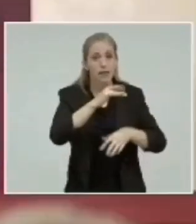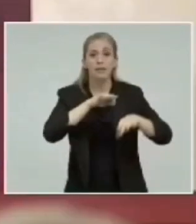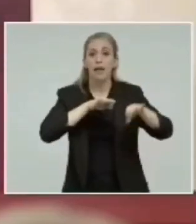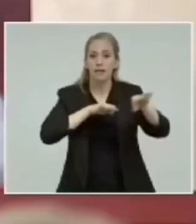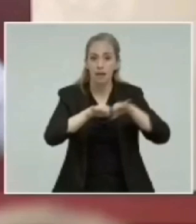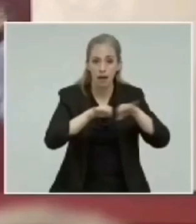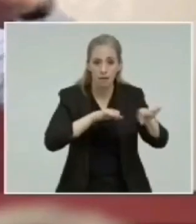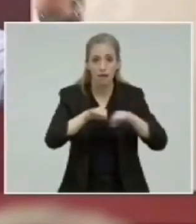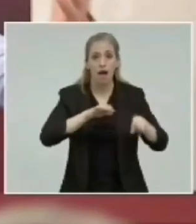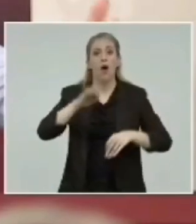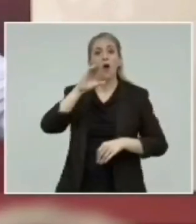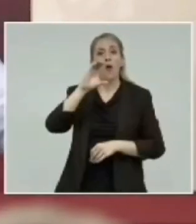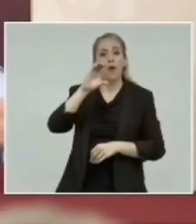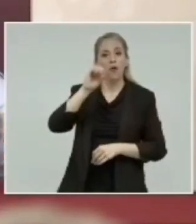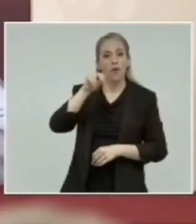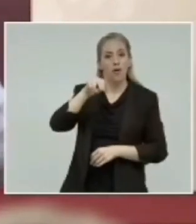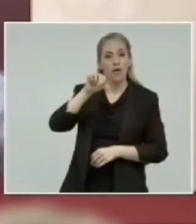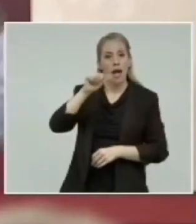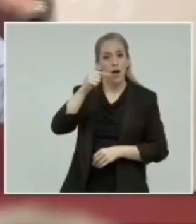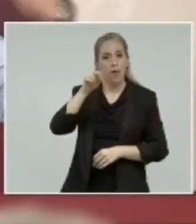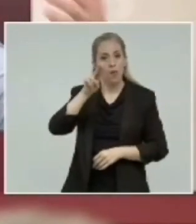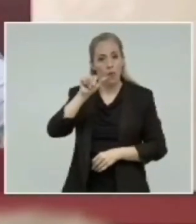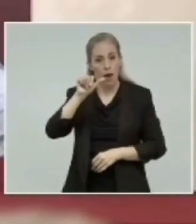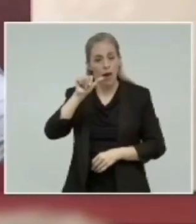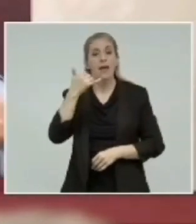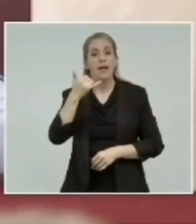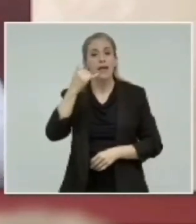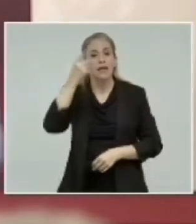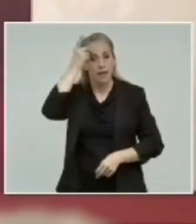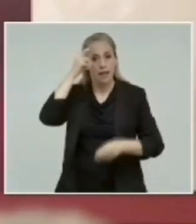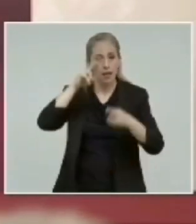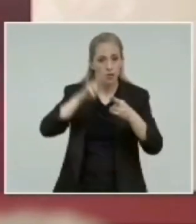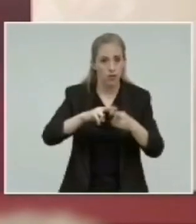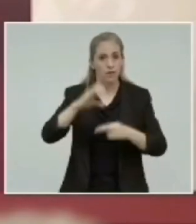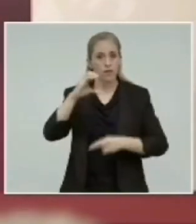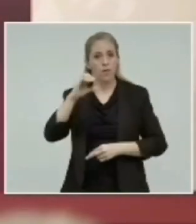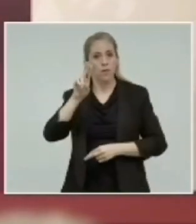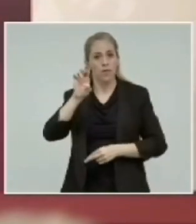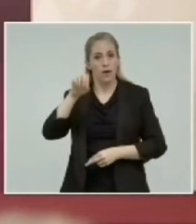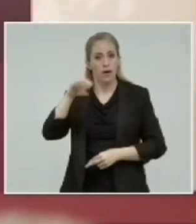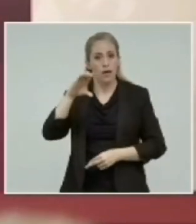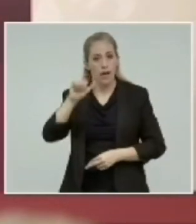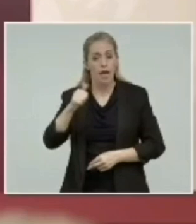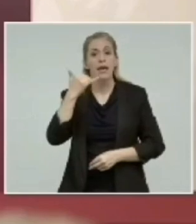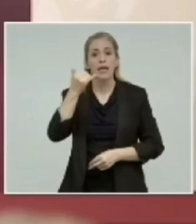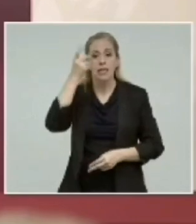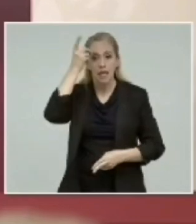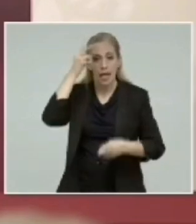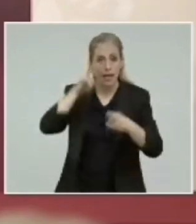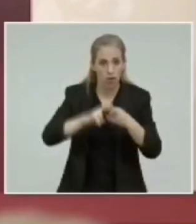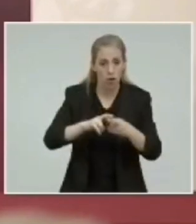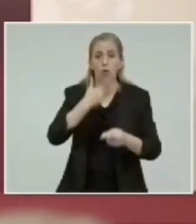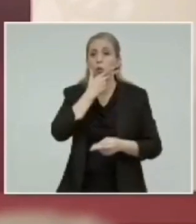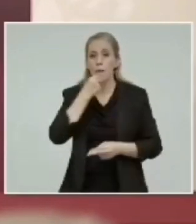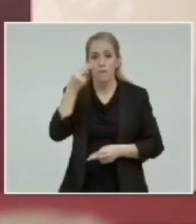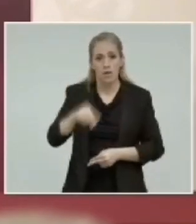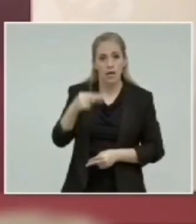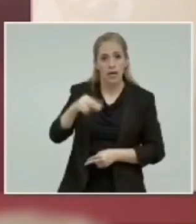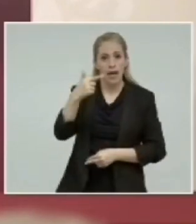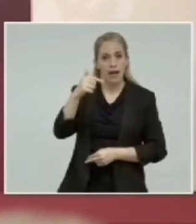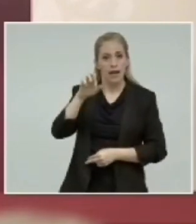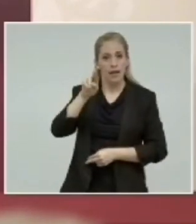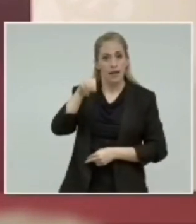de Conagua, del director de Cuenca, agradecer bastante al director Germán,